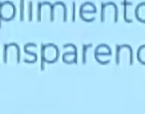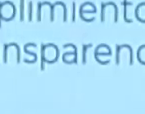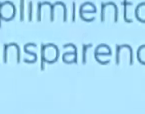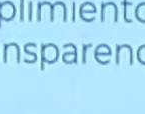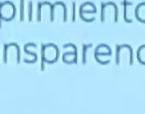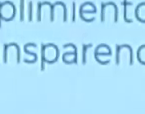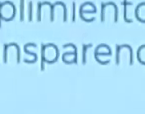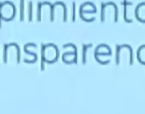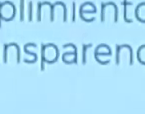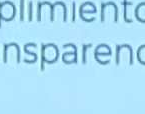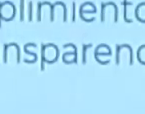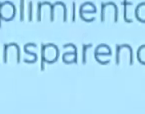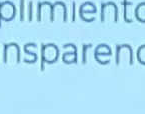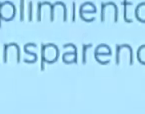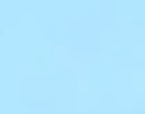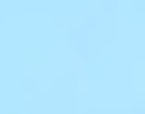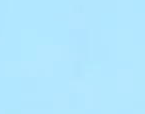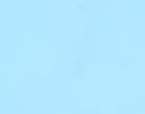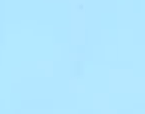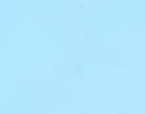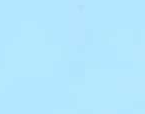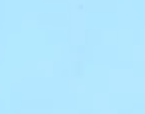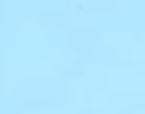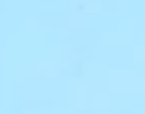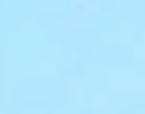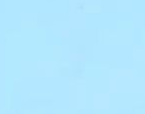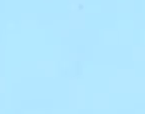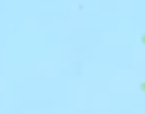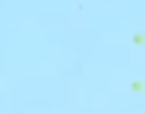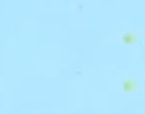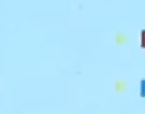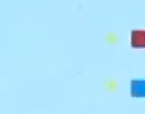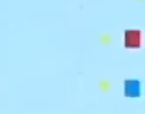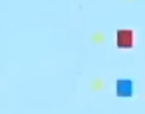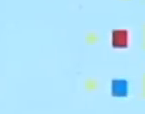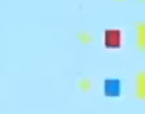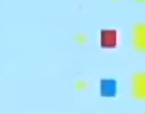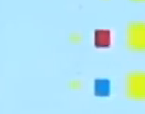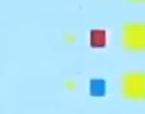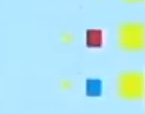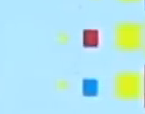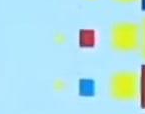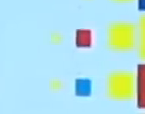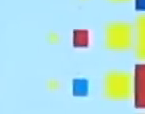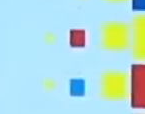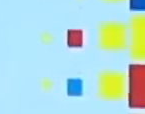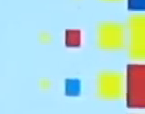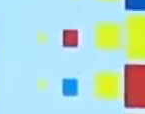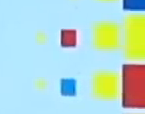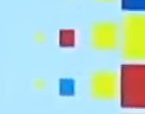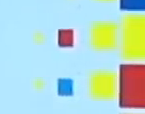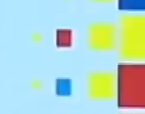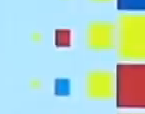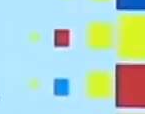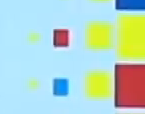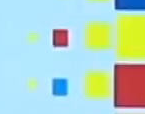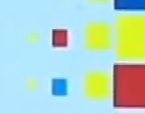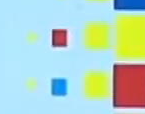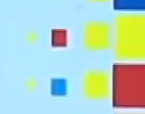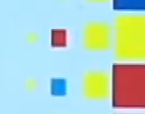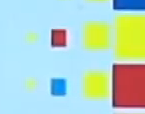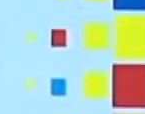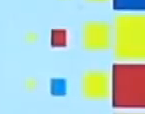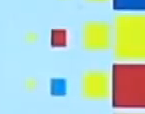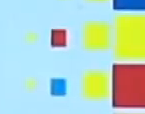de facilitar el cumplimiento de los principios de democracia, transparencia, celeridad y